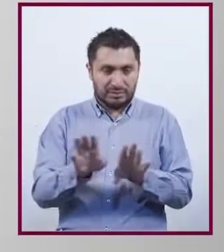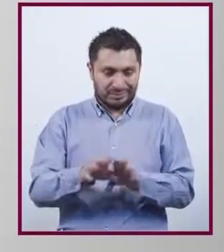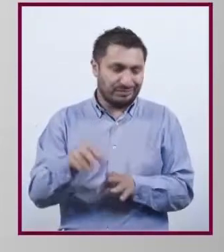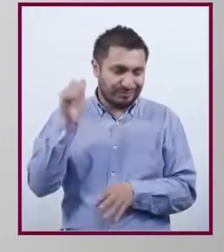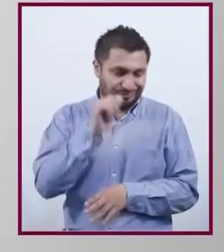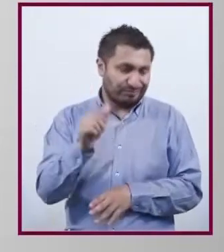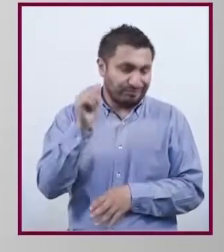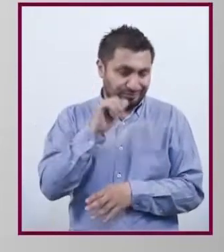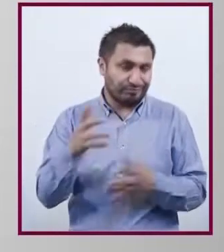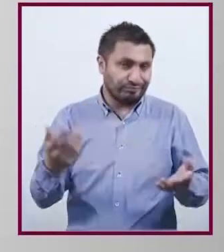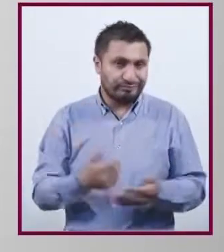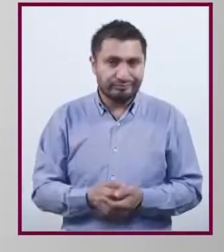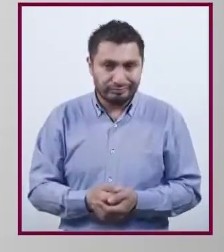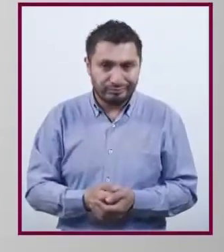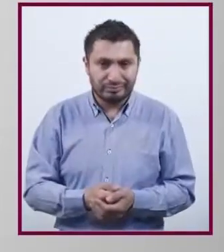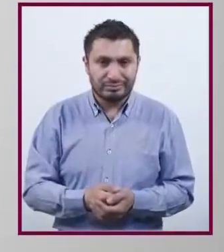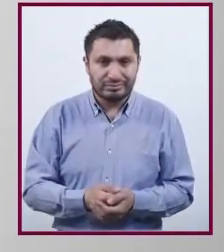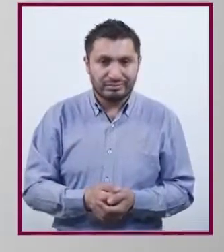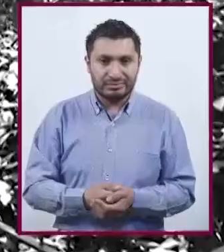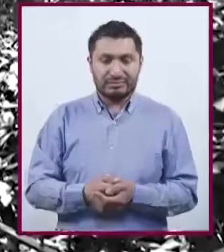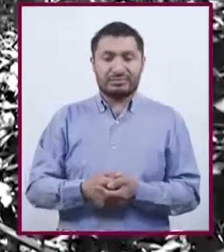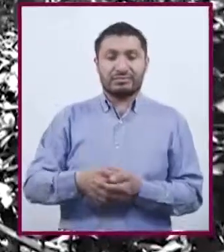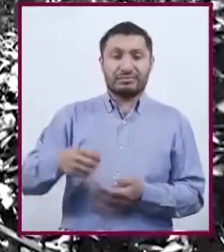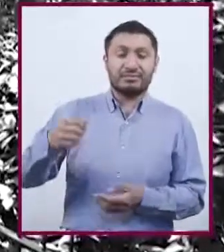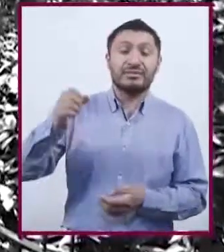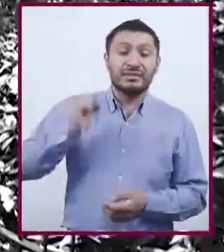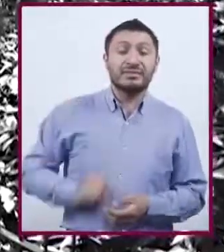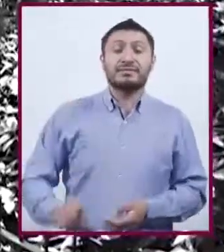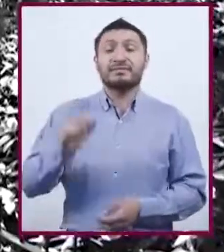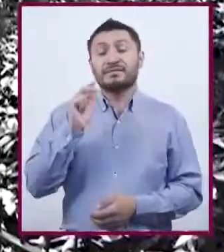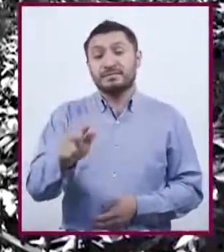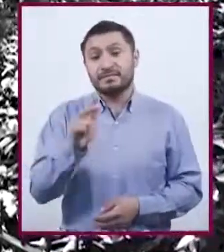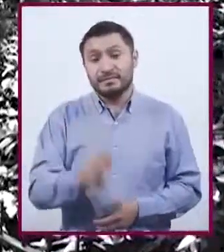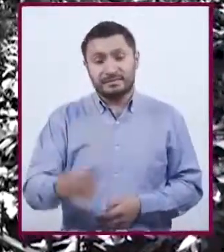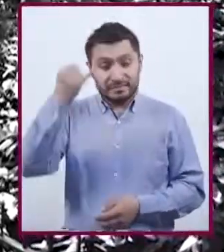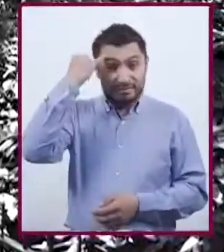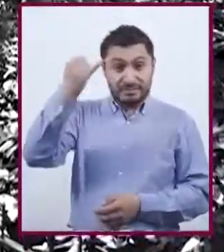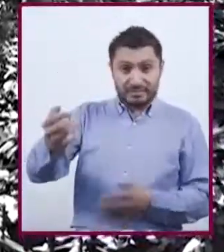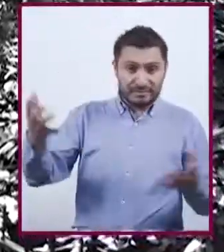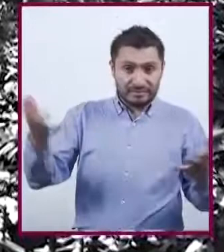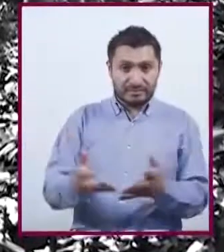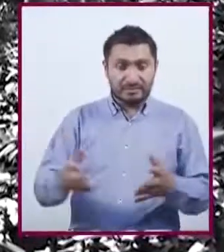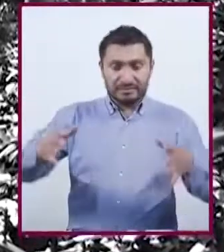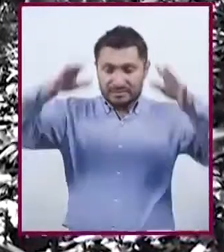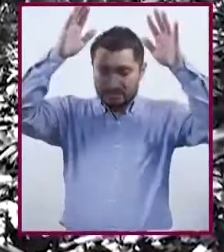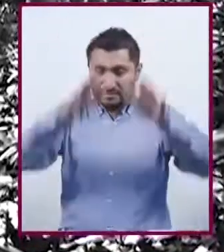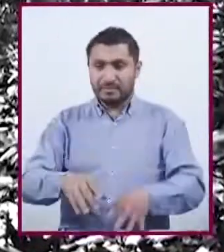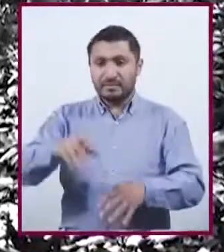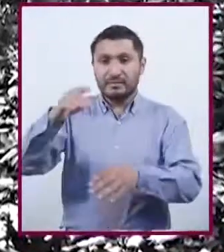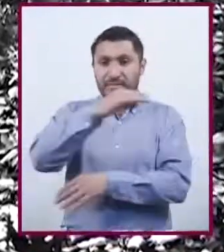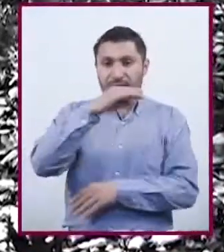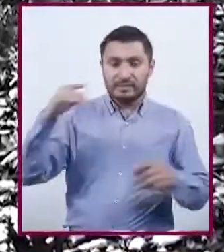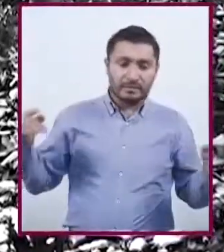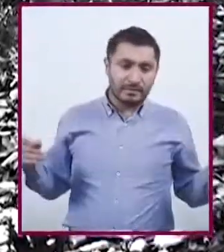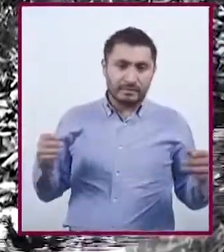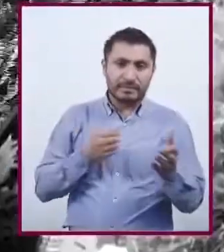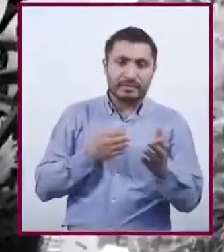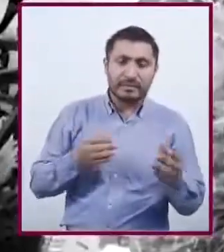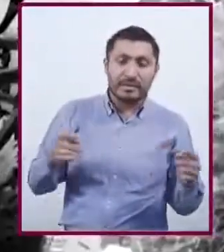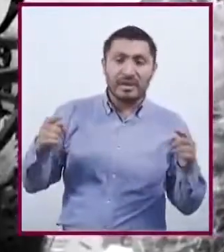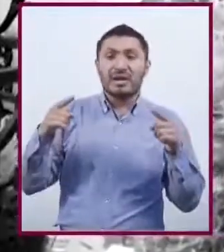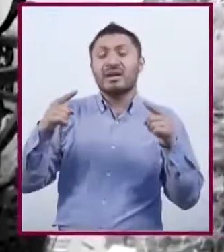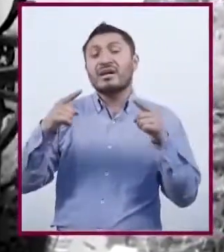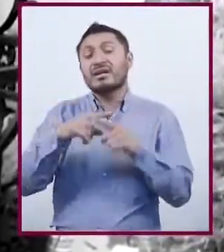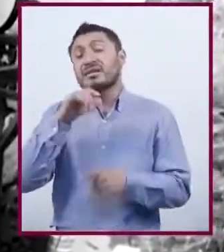parajes públicos, como regularmente sucedía. Durante la segunda mitad del siglo XVIII surgió la idea de crear un culto